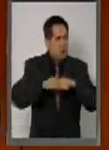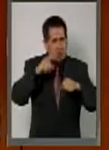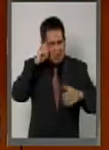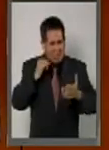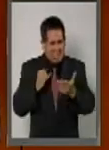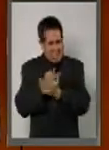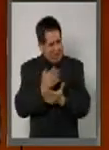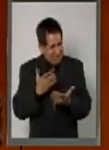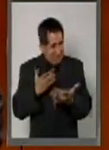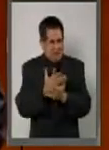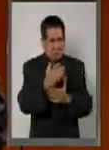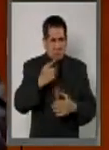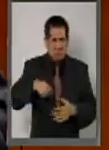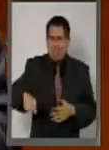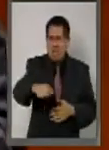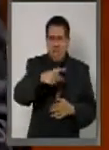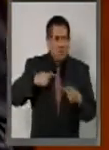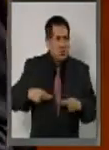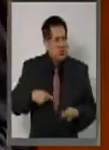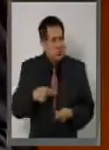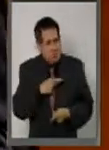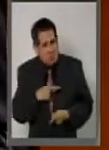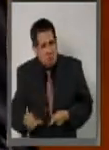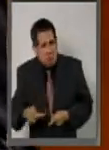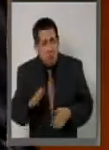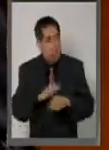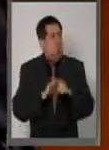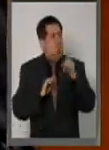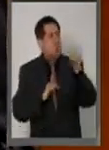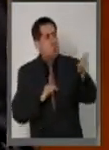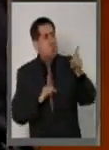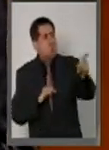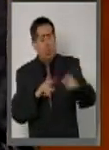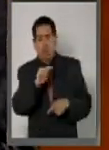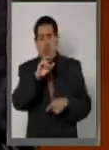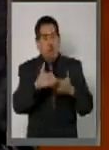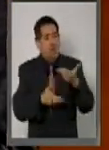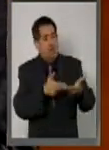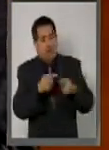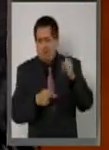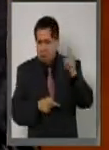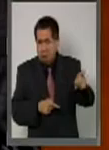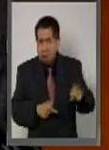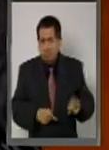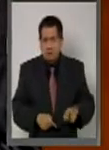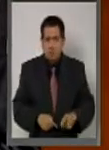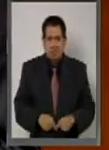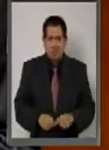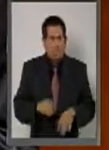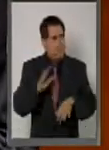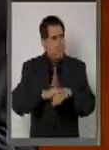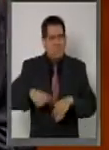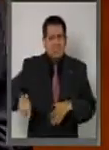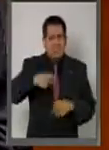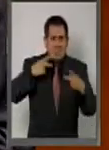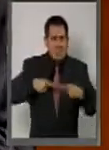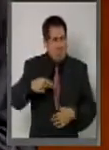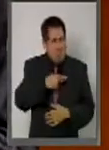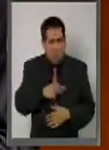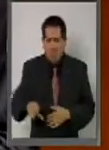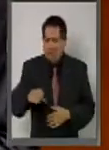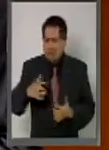escindida, empobrecida por ese tratado que ustedes están defendiendo, ¿no? Empobrecida,